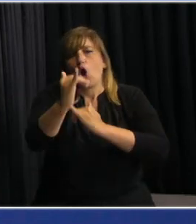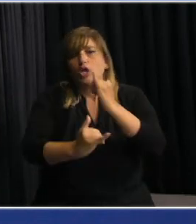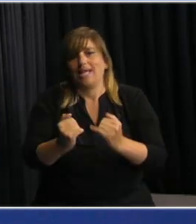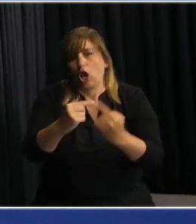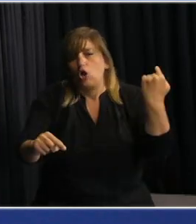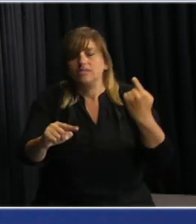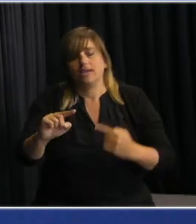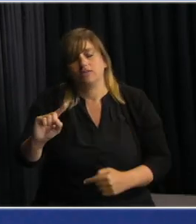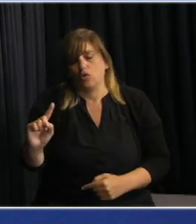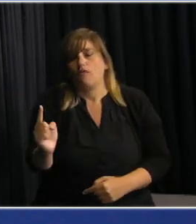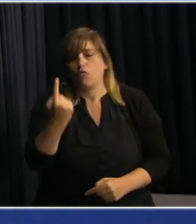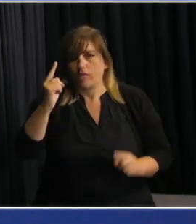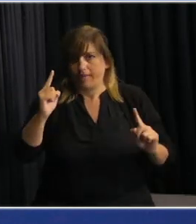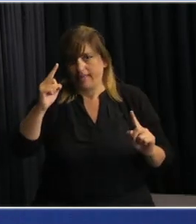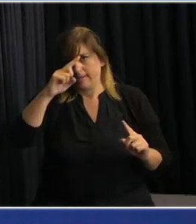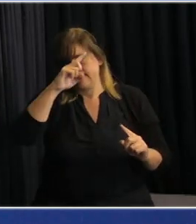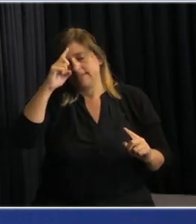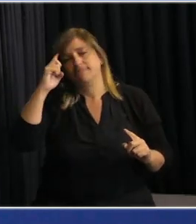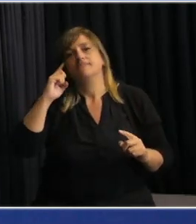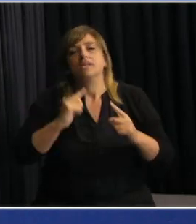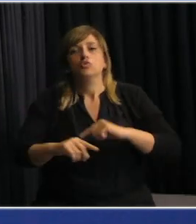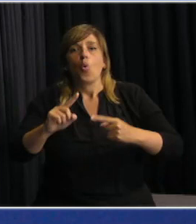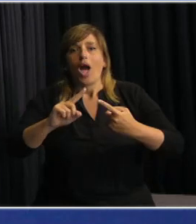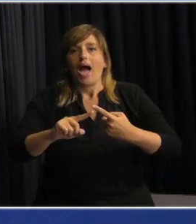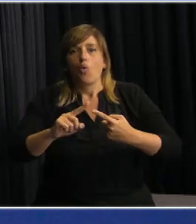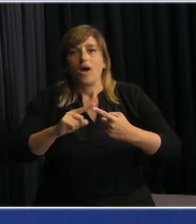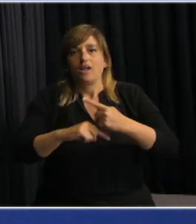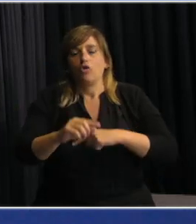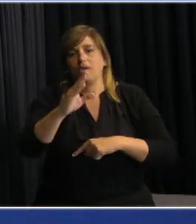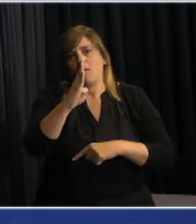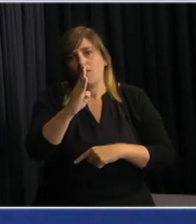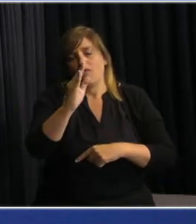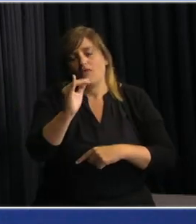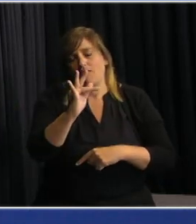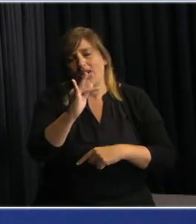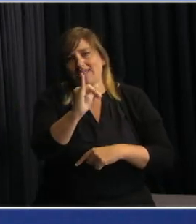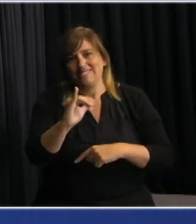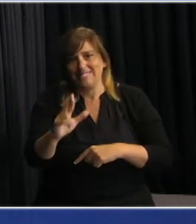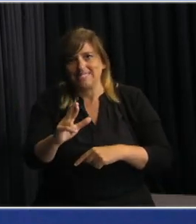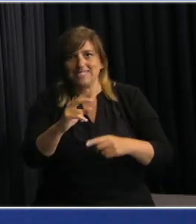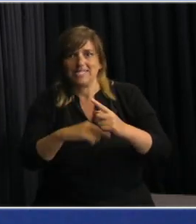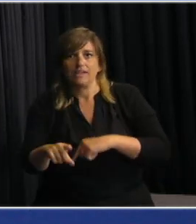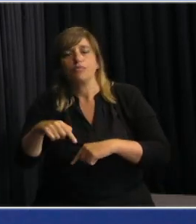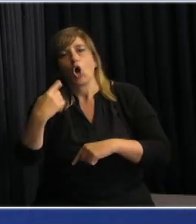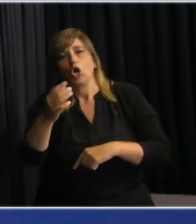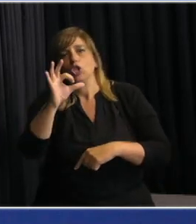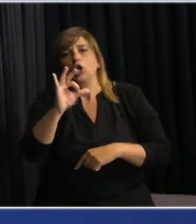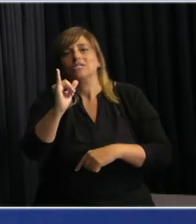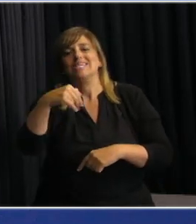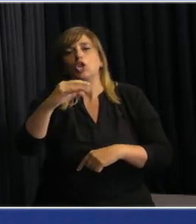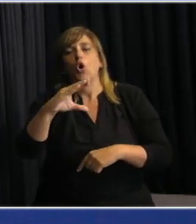parecen relevantes. El acuerdo con Pfizer-BioNTech y Sinovac